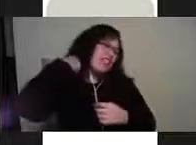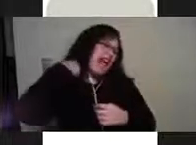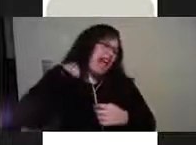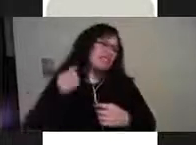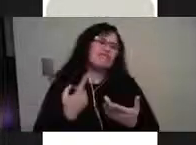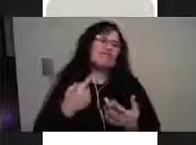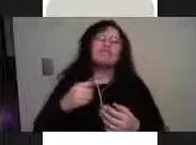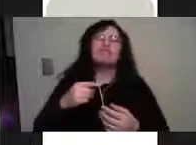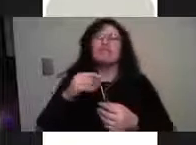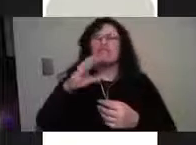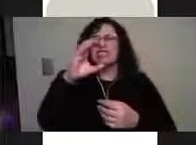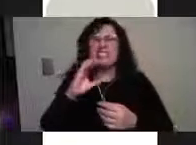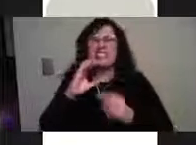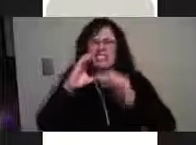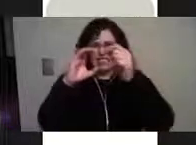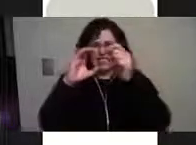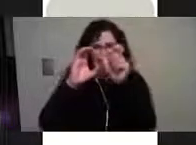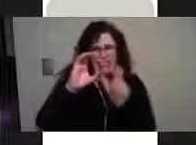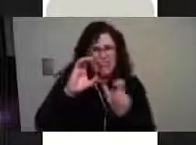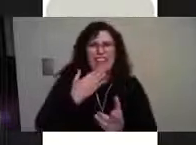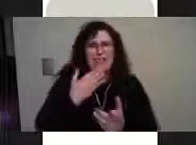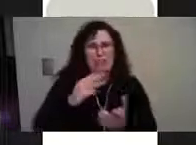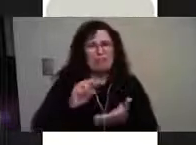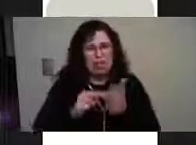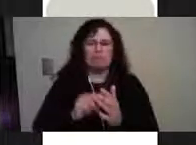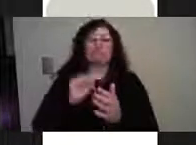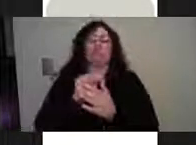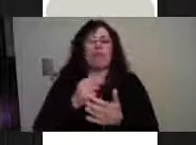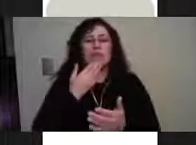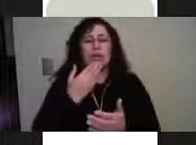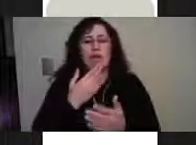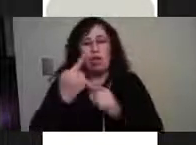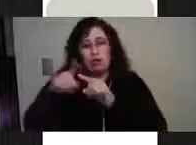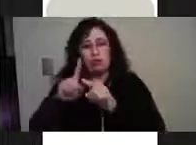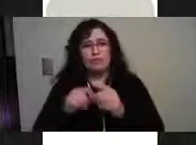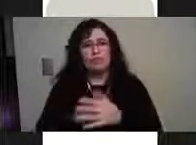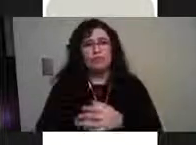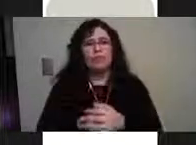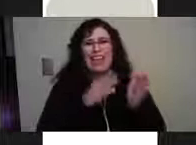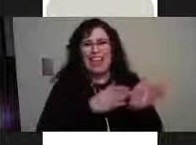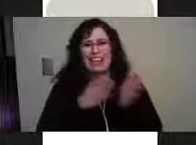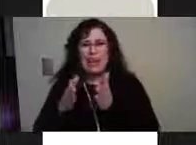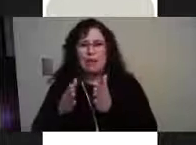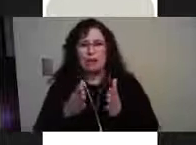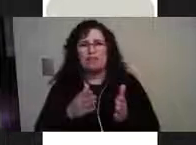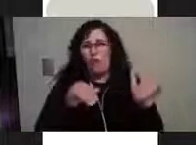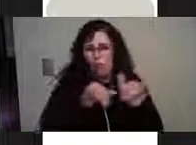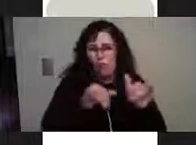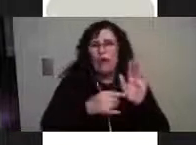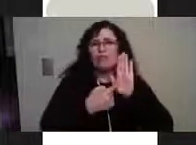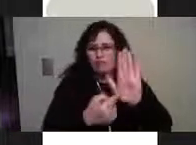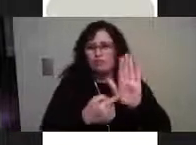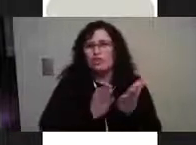PC, ¿ya? Desde etapas tempranas, incluso permanecen por mucho tiempo, especialmente